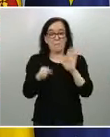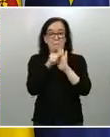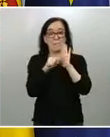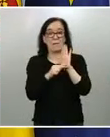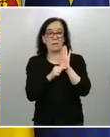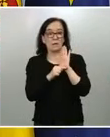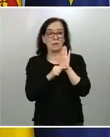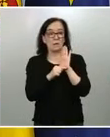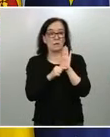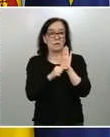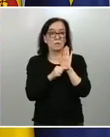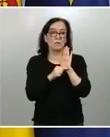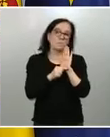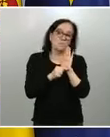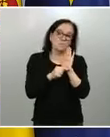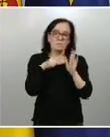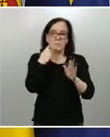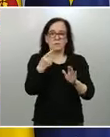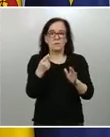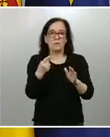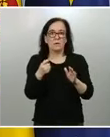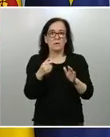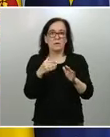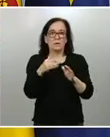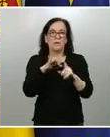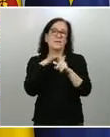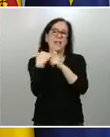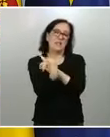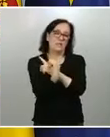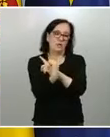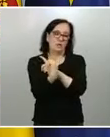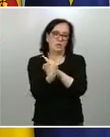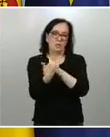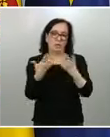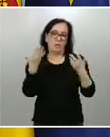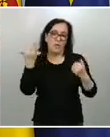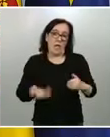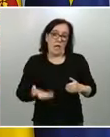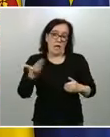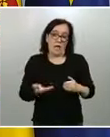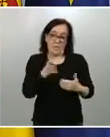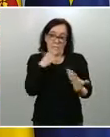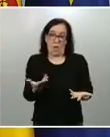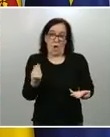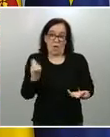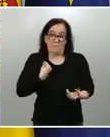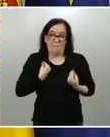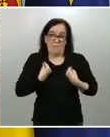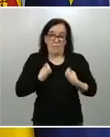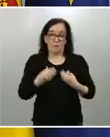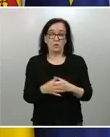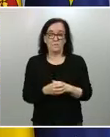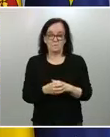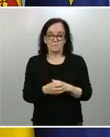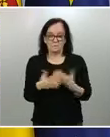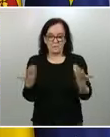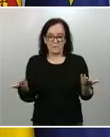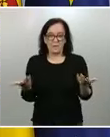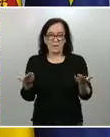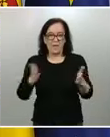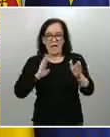orden digamos fuera de la situación tan grave como la que estamos viviendo los expedientes de regulación